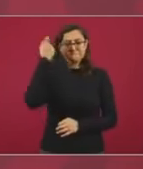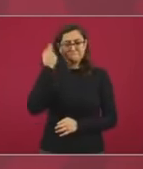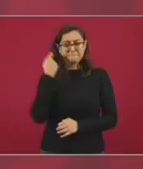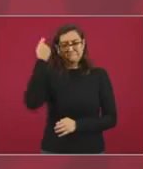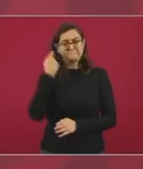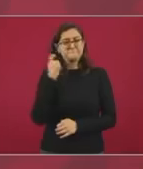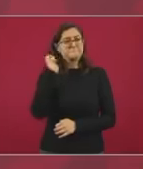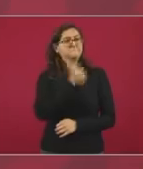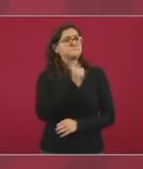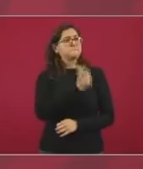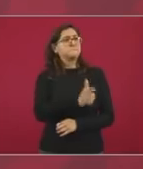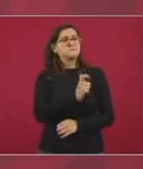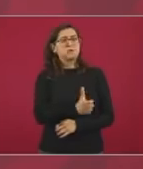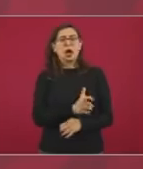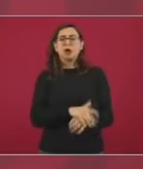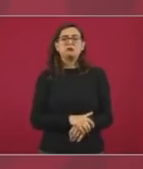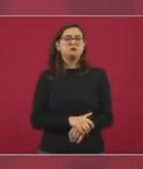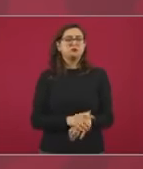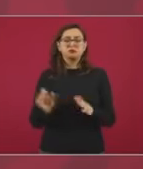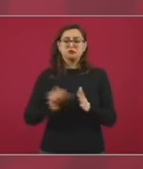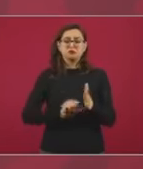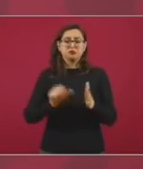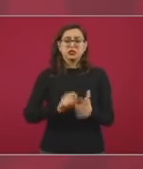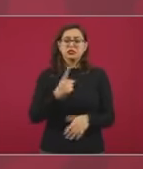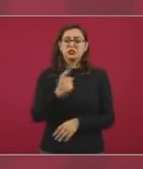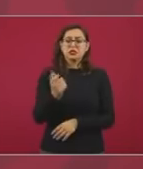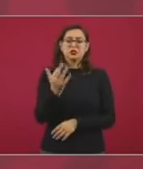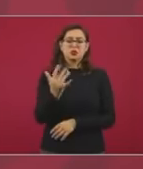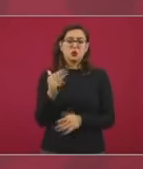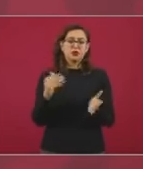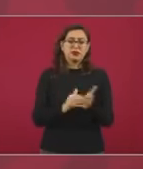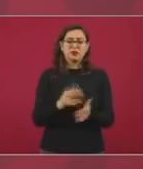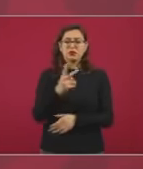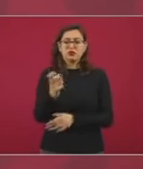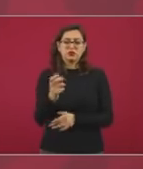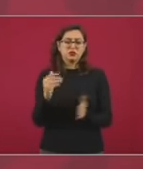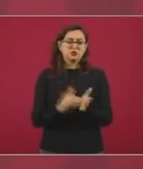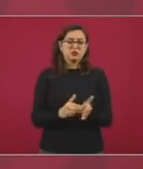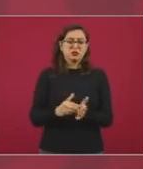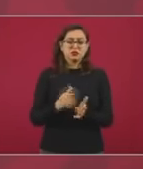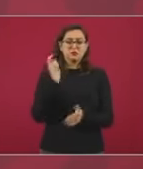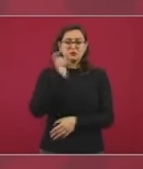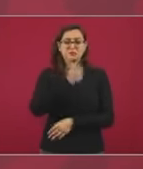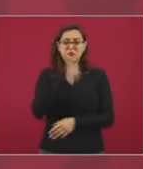pues como unos 150,000, 200,000 pesos mensuales.